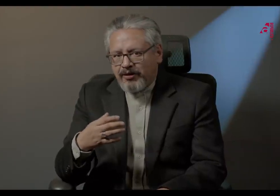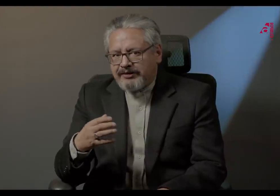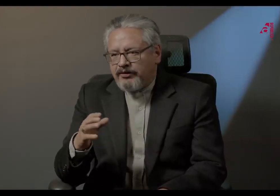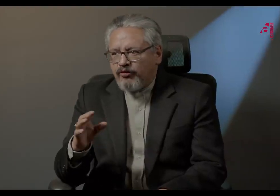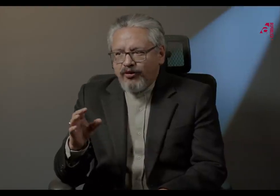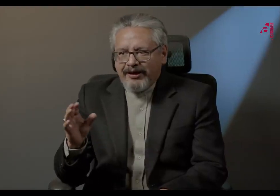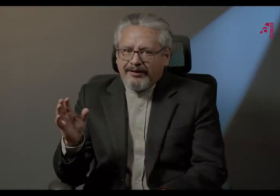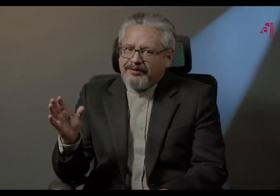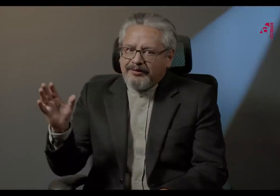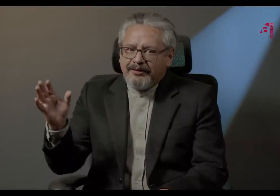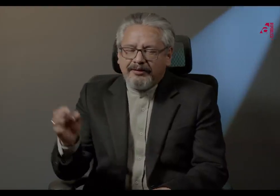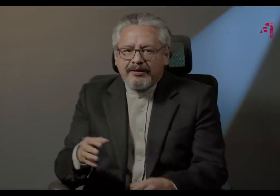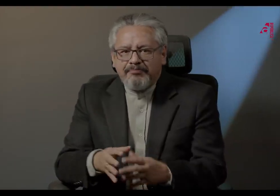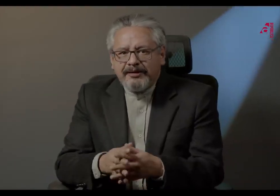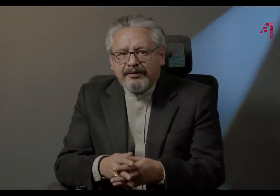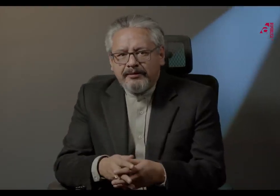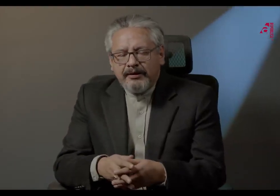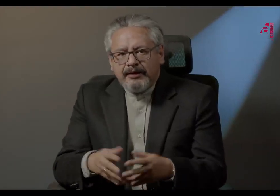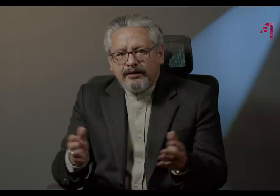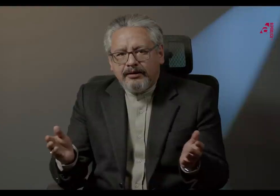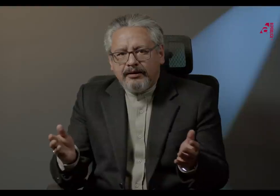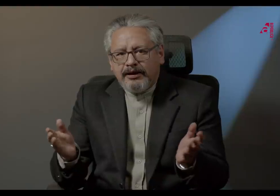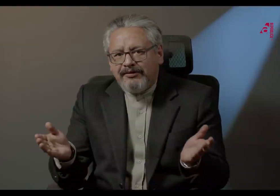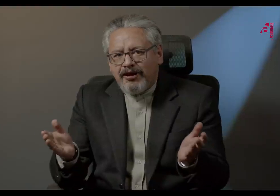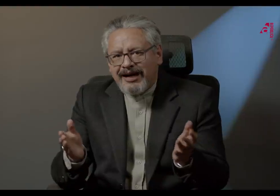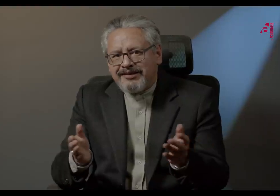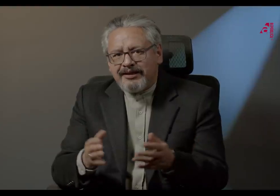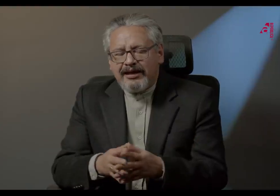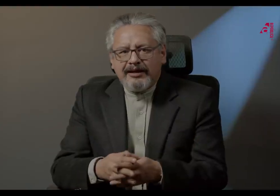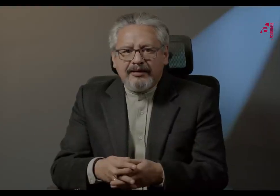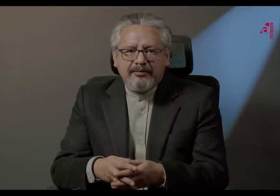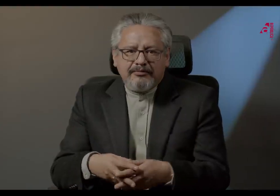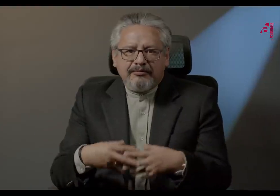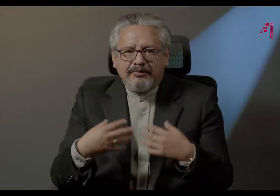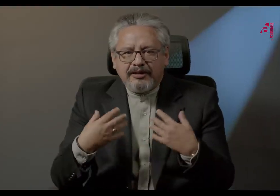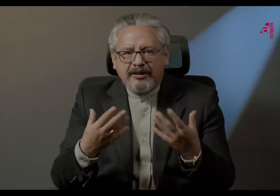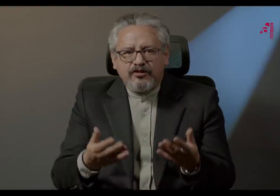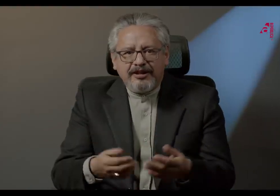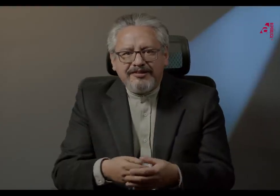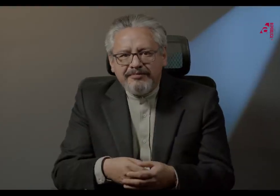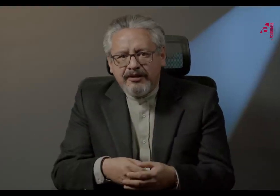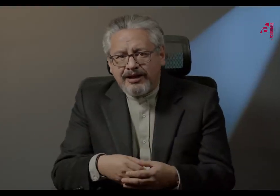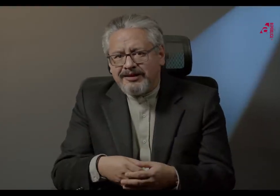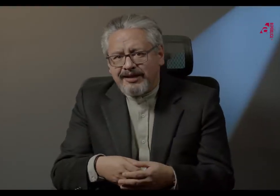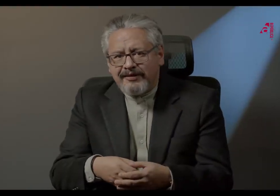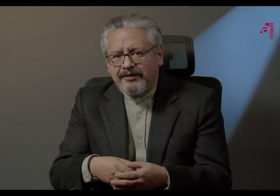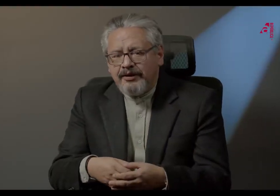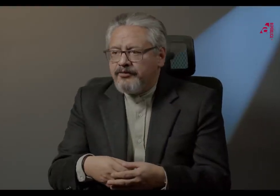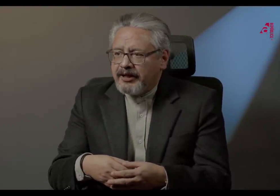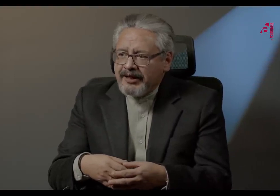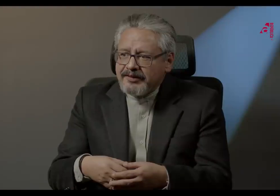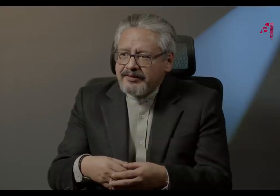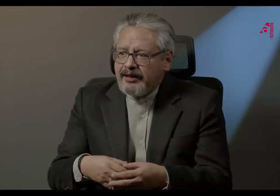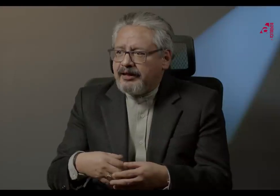Esto fue paulatino, no fue de repente, y fue gracias a la sociedad civil